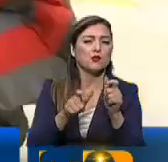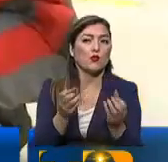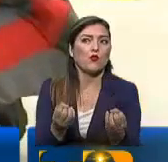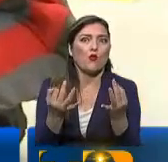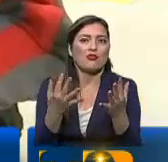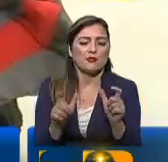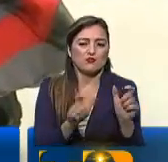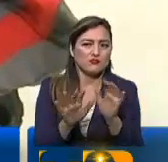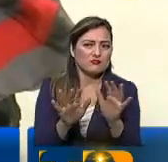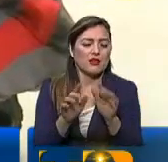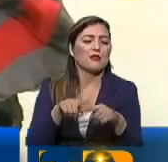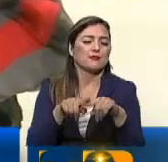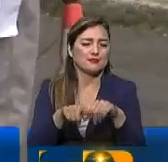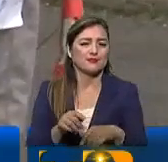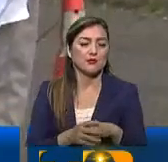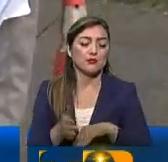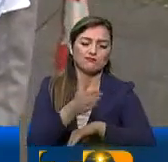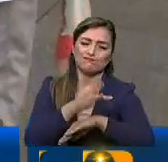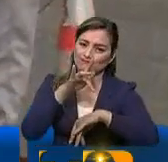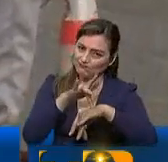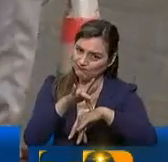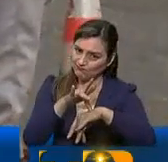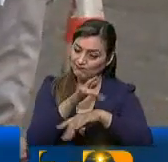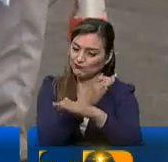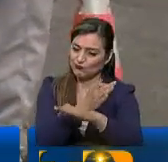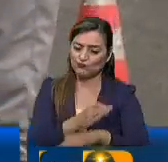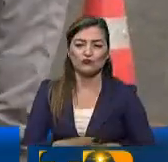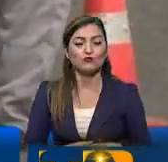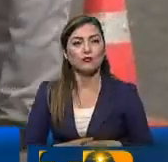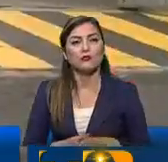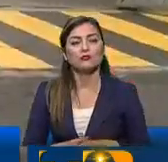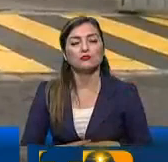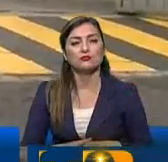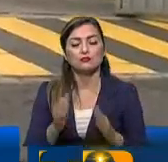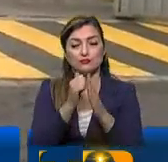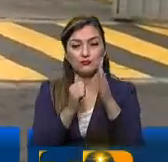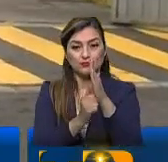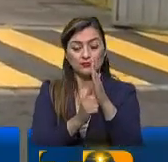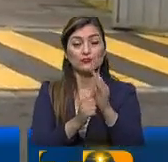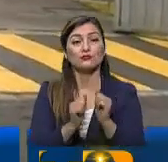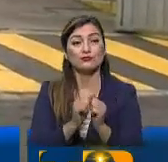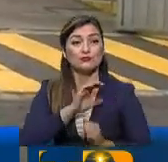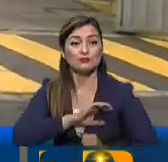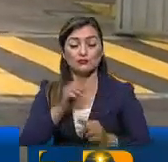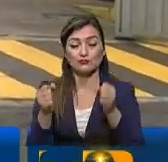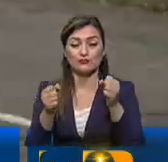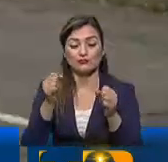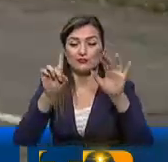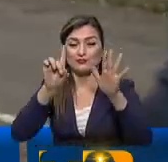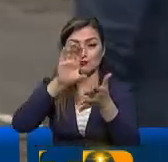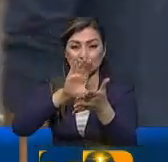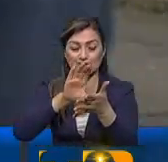y es importante recalcar con su cita previa. Sin embargo, la Agencia Metropolitana de Tránsito y sus 6 centros de revisión y matriculación